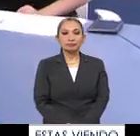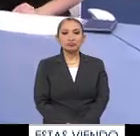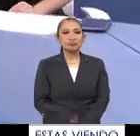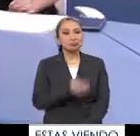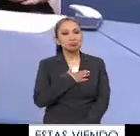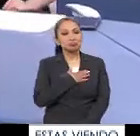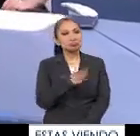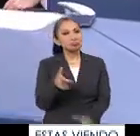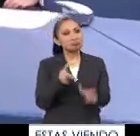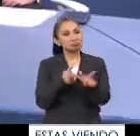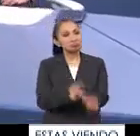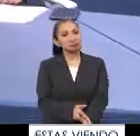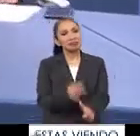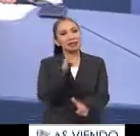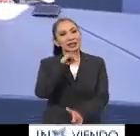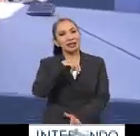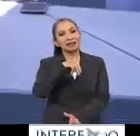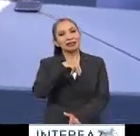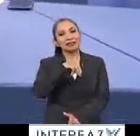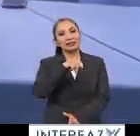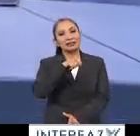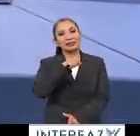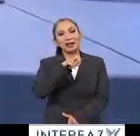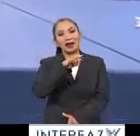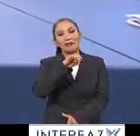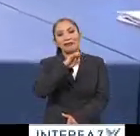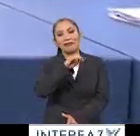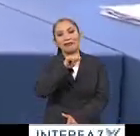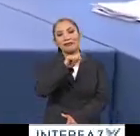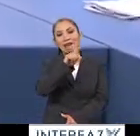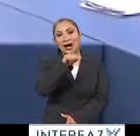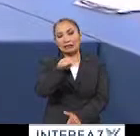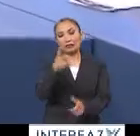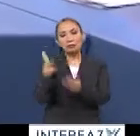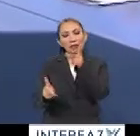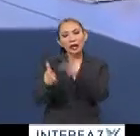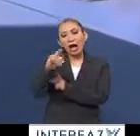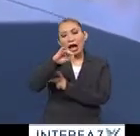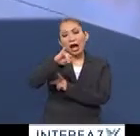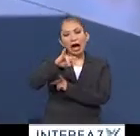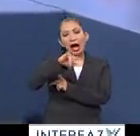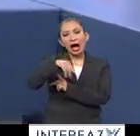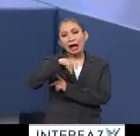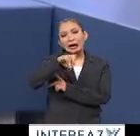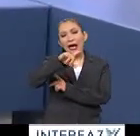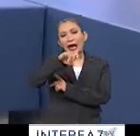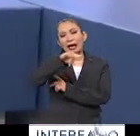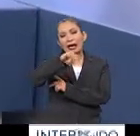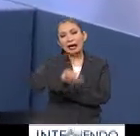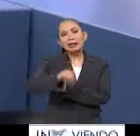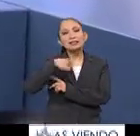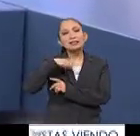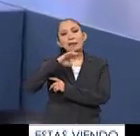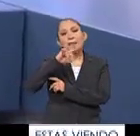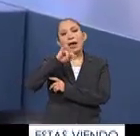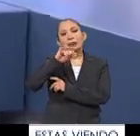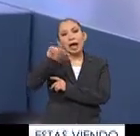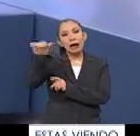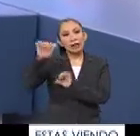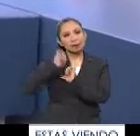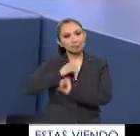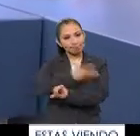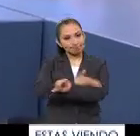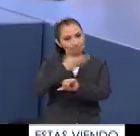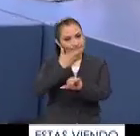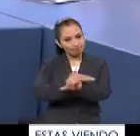Pues, seguimos Jacqueline. En Interfaz, estamos platicando con Jacqueline Cepeda, coordinadora de la maestría en Políticas Públicas y Género de la